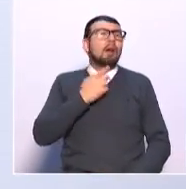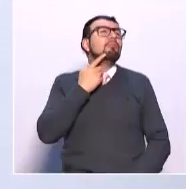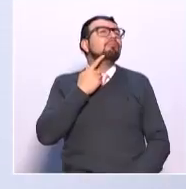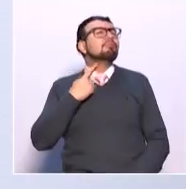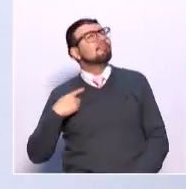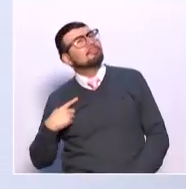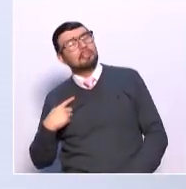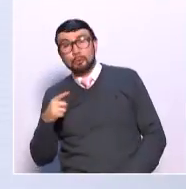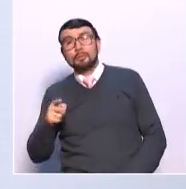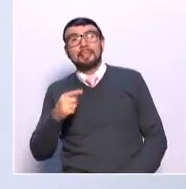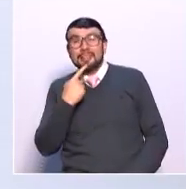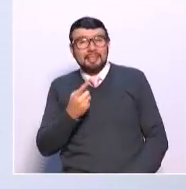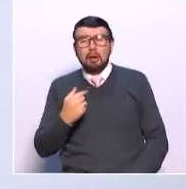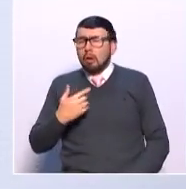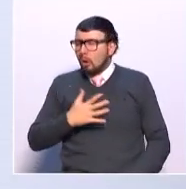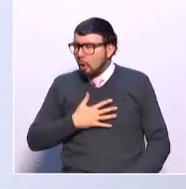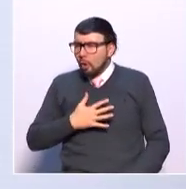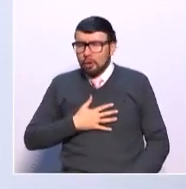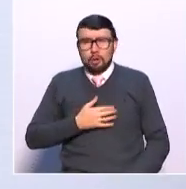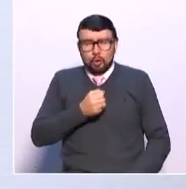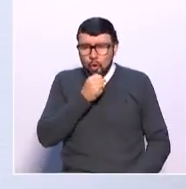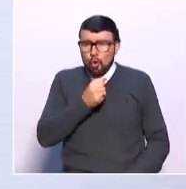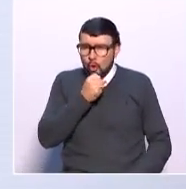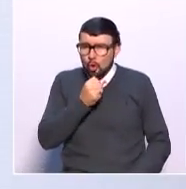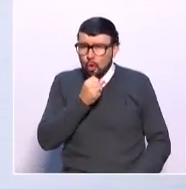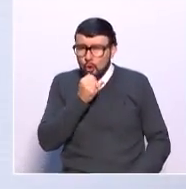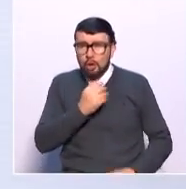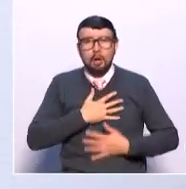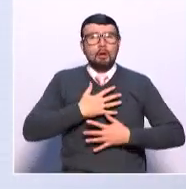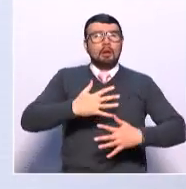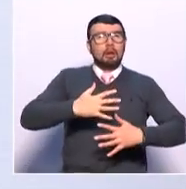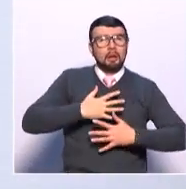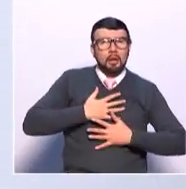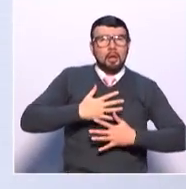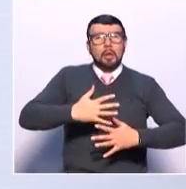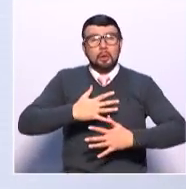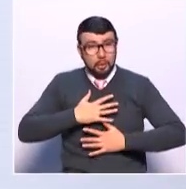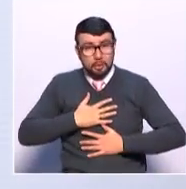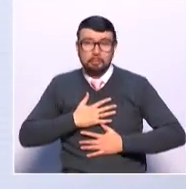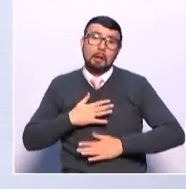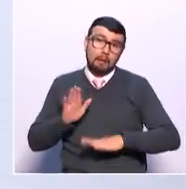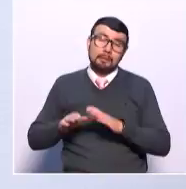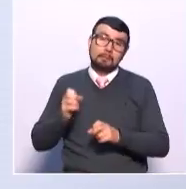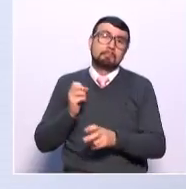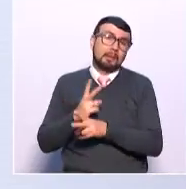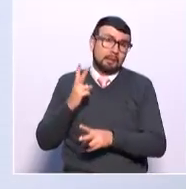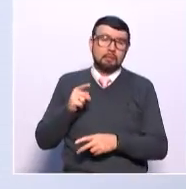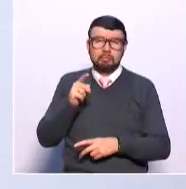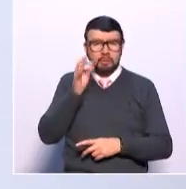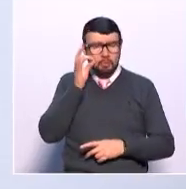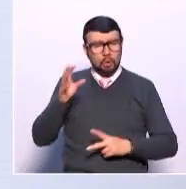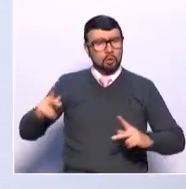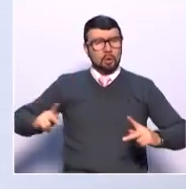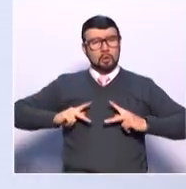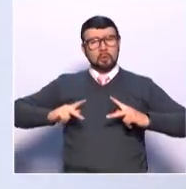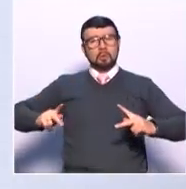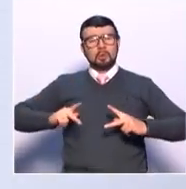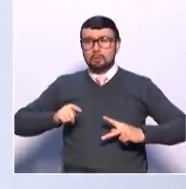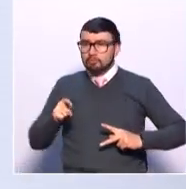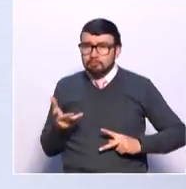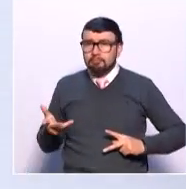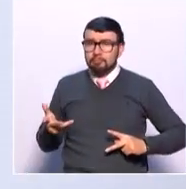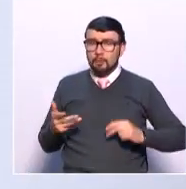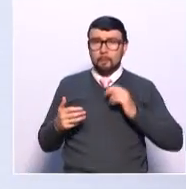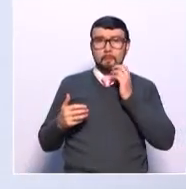camino viejo y se medio bronco aspiran y demás son factores de riesgo a presentar problemas pulmonares porque es que